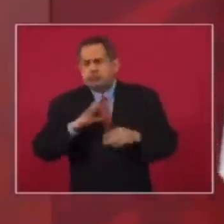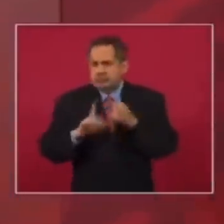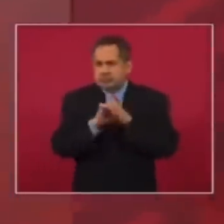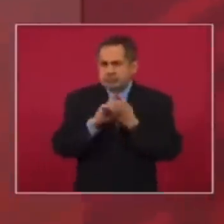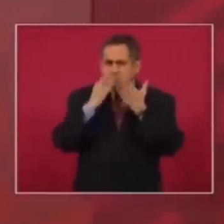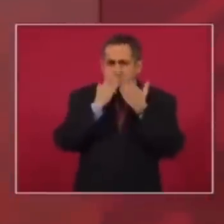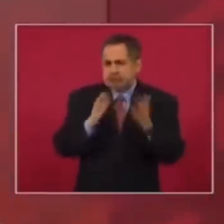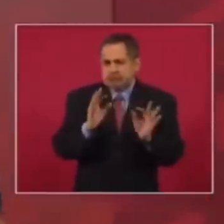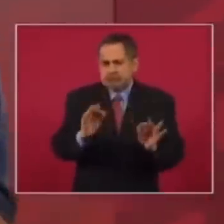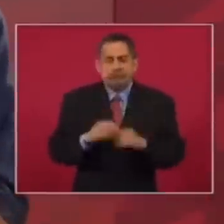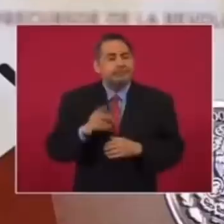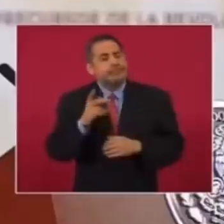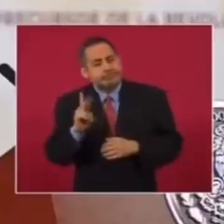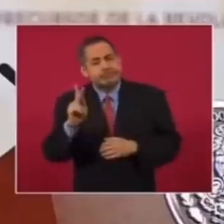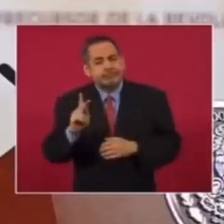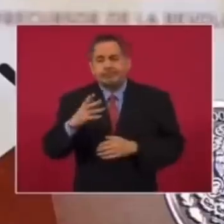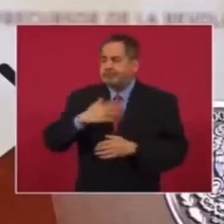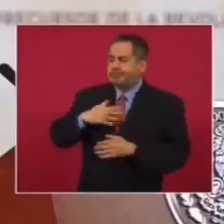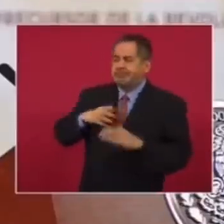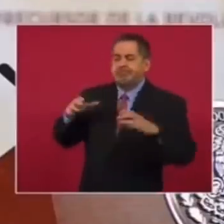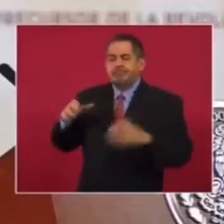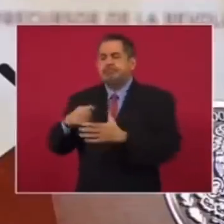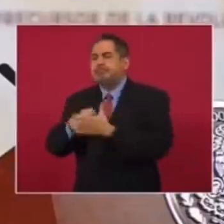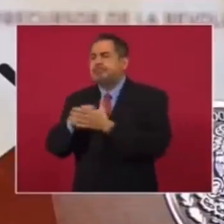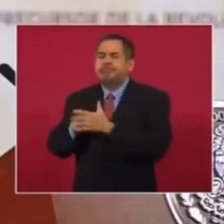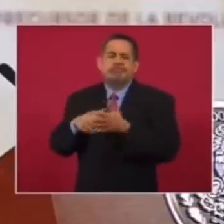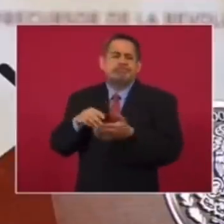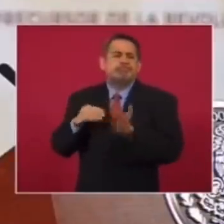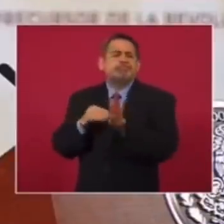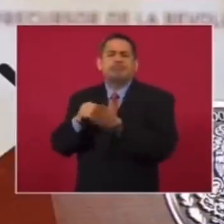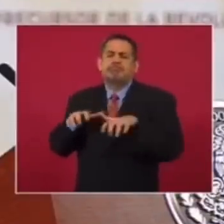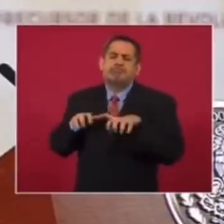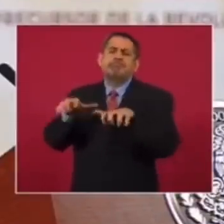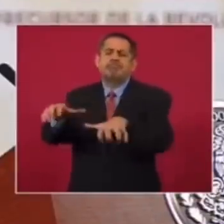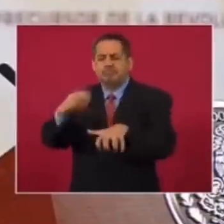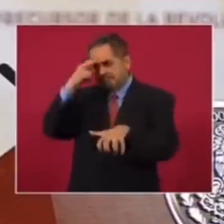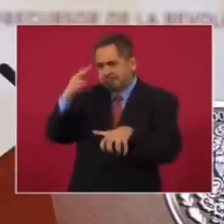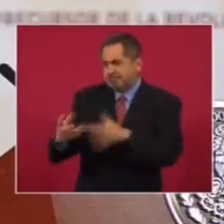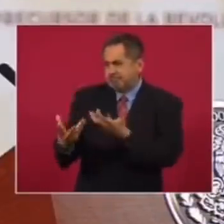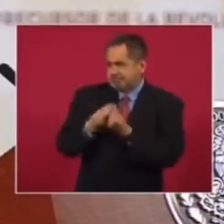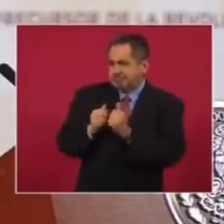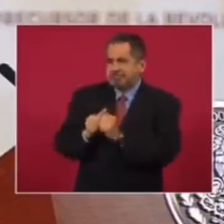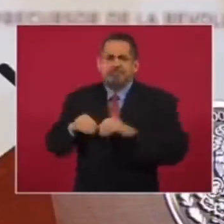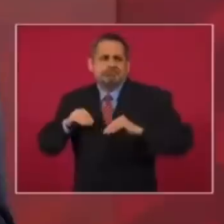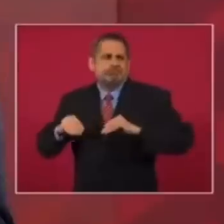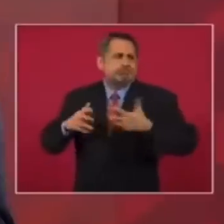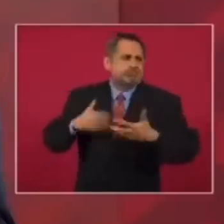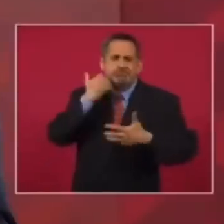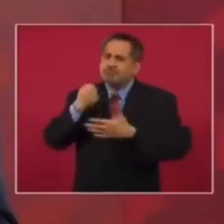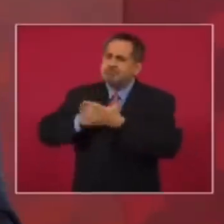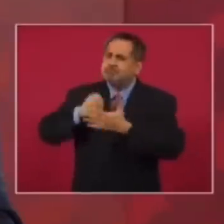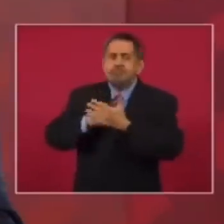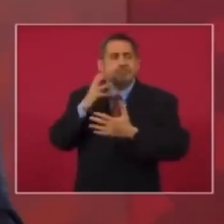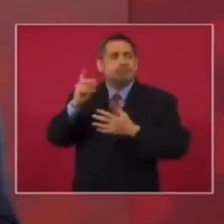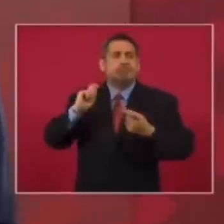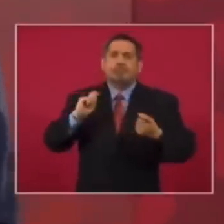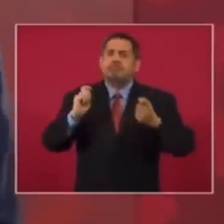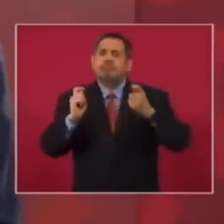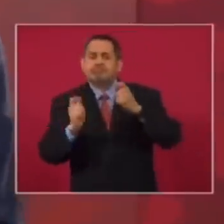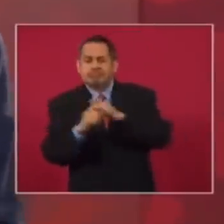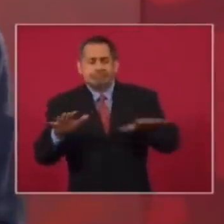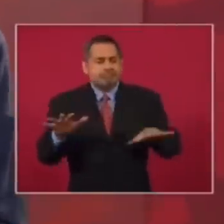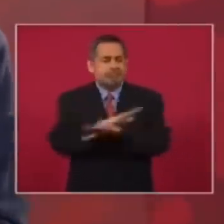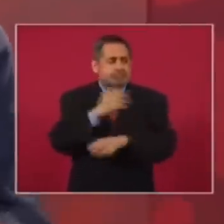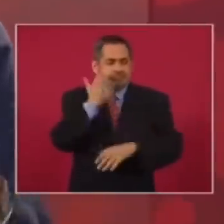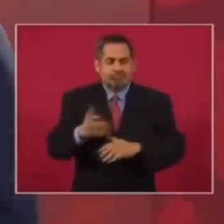si yo no formará parte de un movimiento de millones de mexicanos que queremos llevar a cabo una transformación en el país